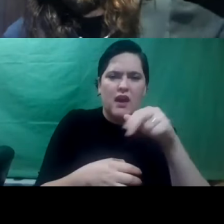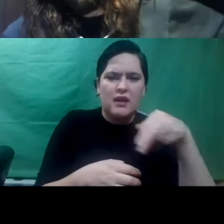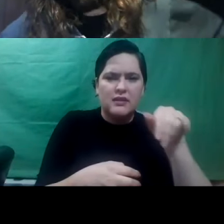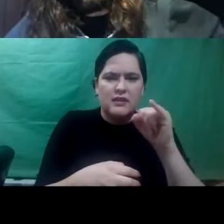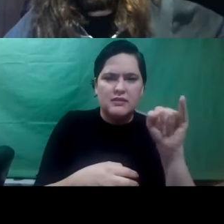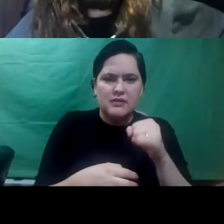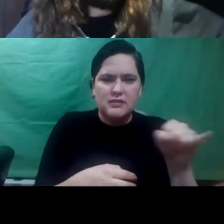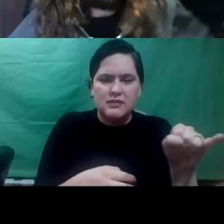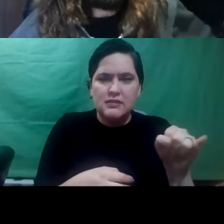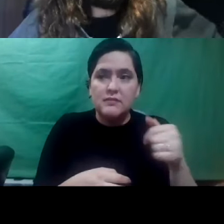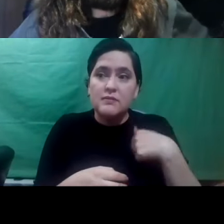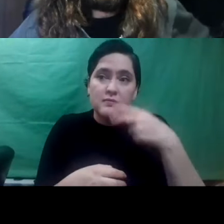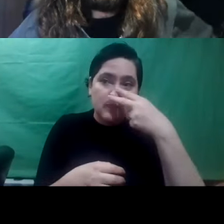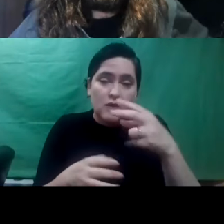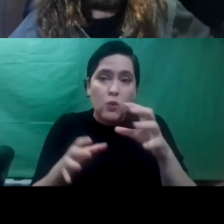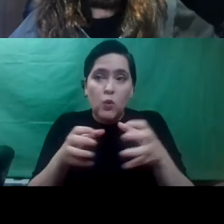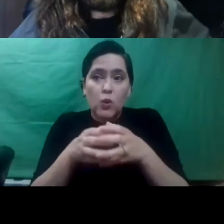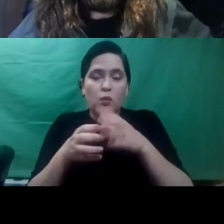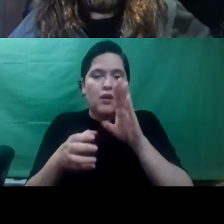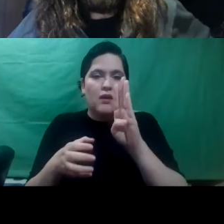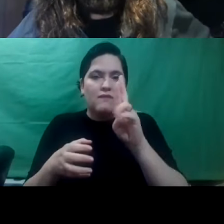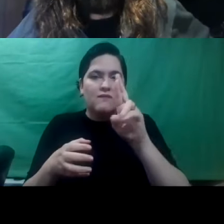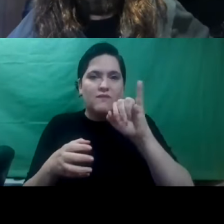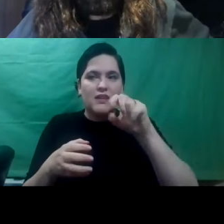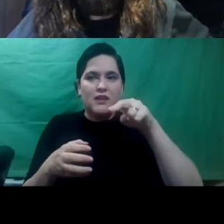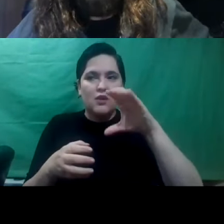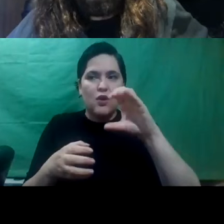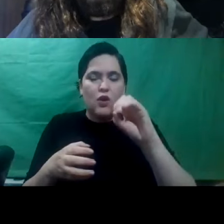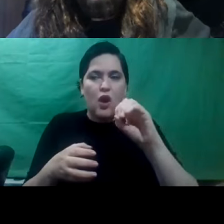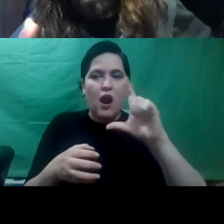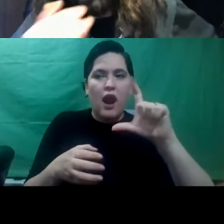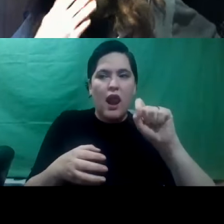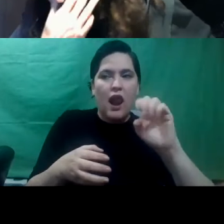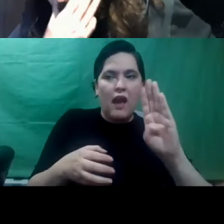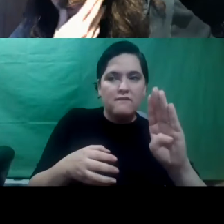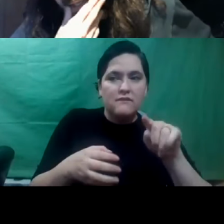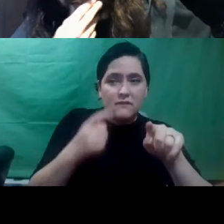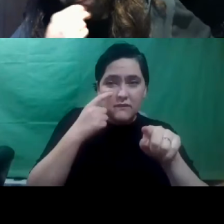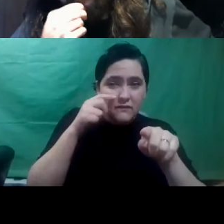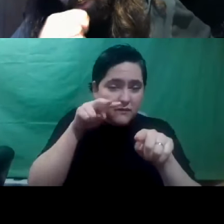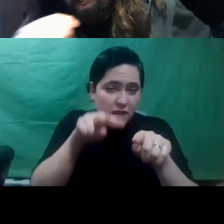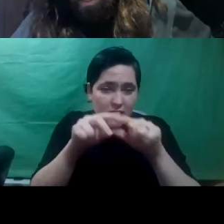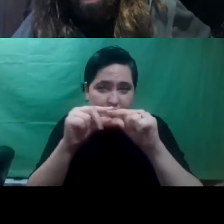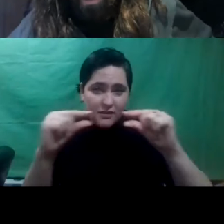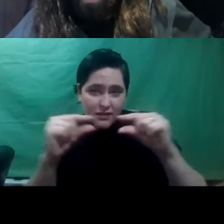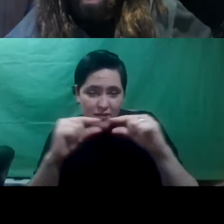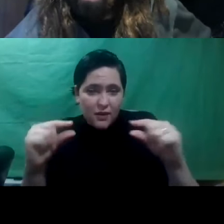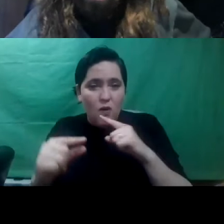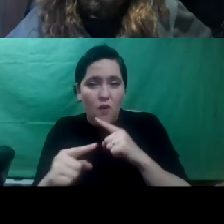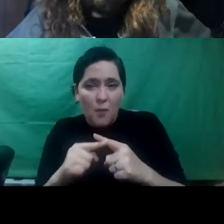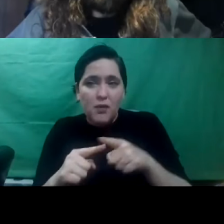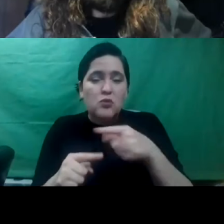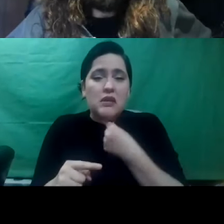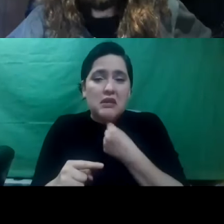Brincolab es digamos, la sigla de Brain Information and Complexity. Si quieren tener más detalles de lo que estamos haciendo, se pueden meter a la